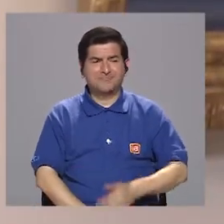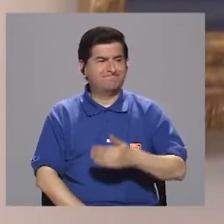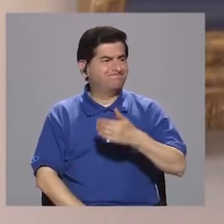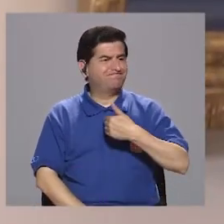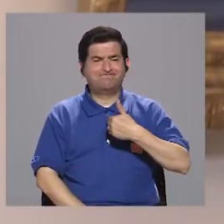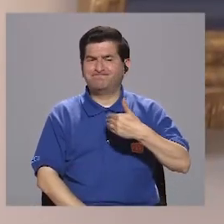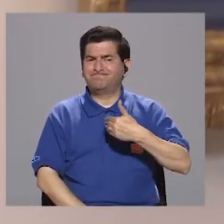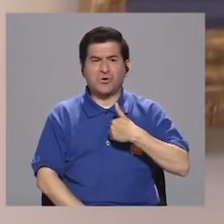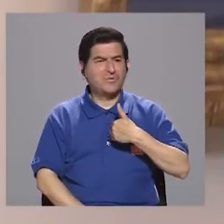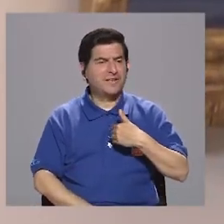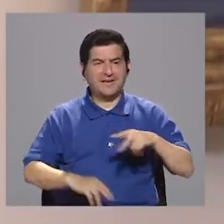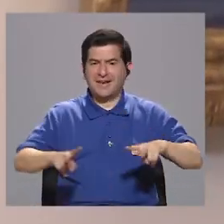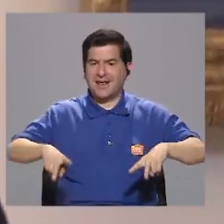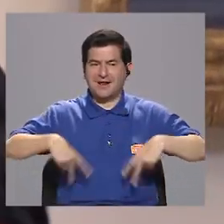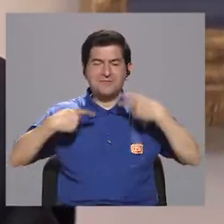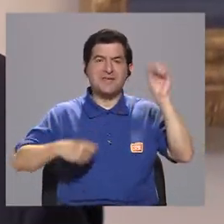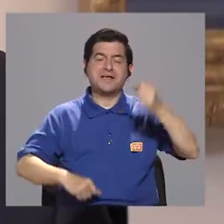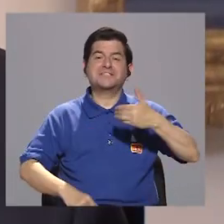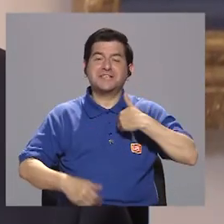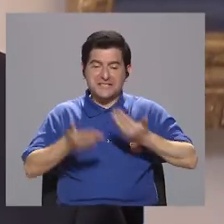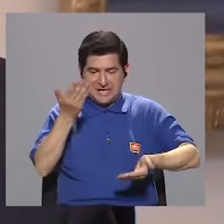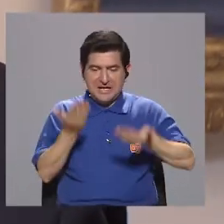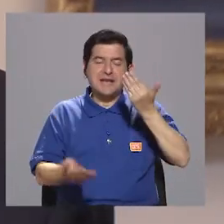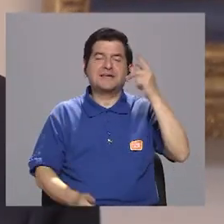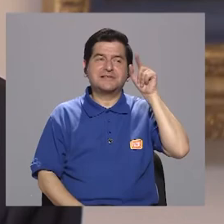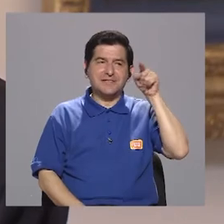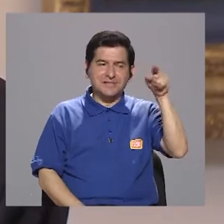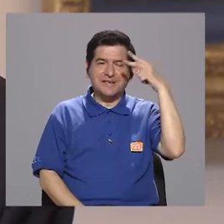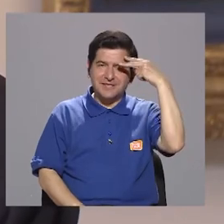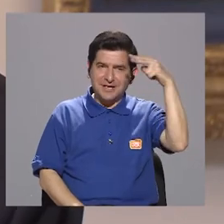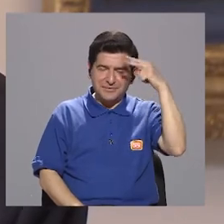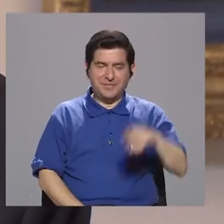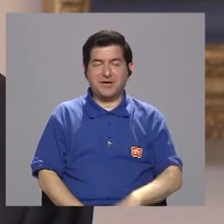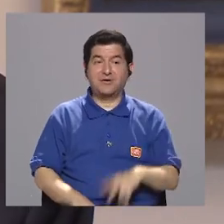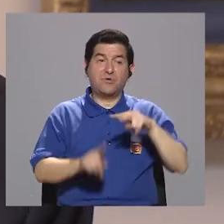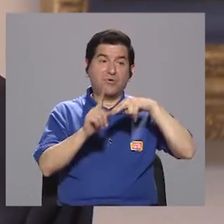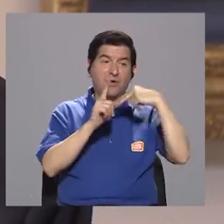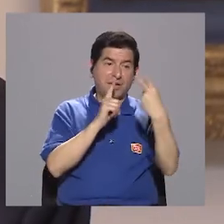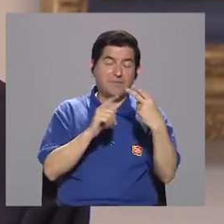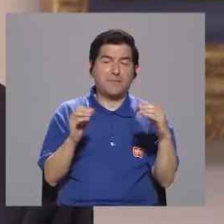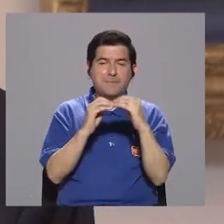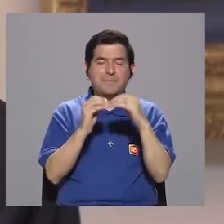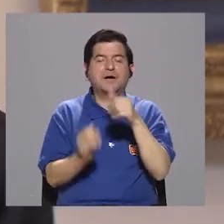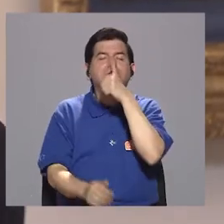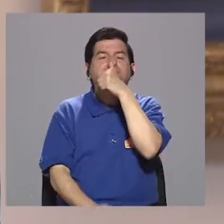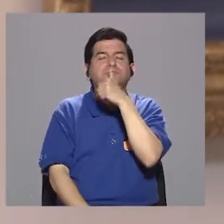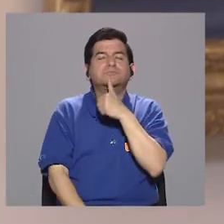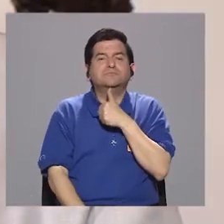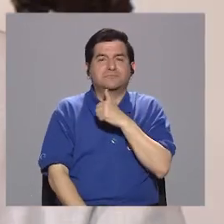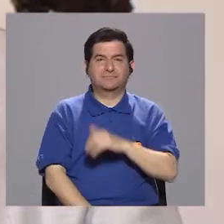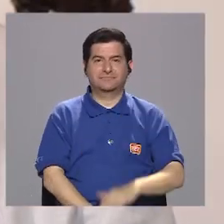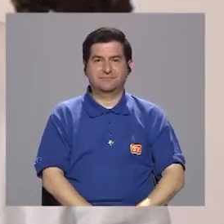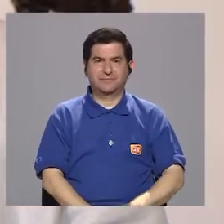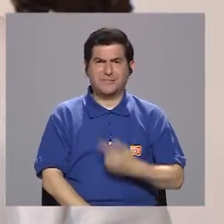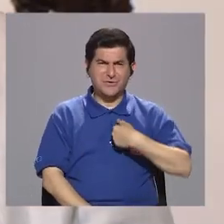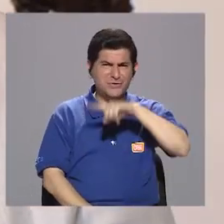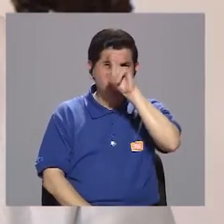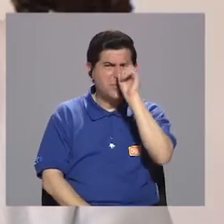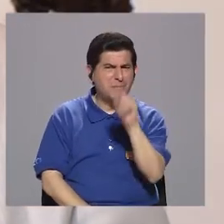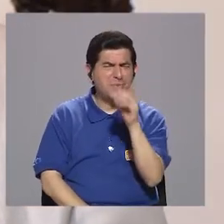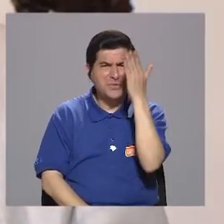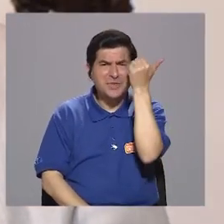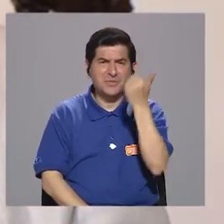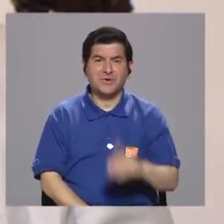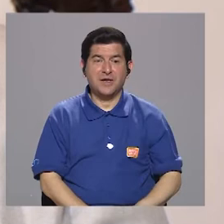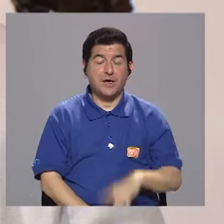no teníamos esa vida que sí tuvimos, dijéramos, en México desde el punto de vista de mucho Entiendo. Mayor privacidad. ¿Sabe por qué me lo pregunto? Porque